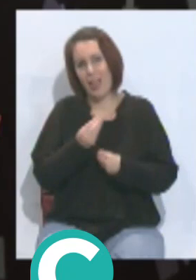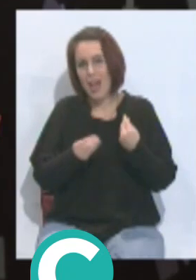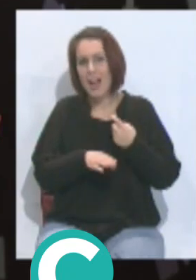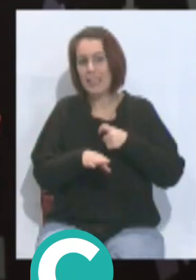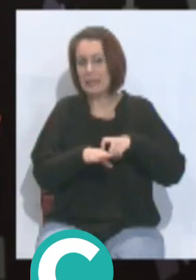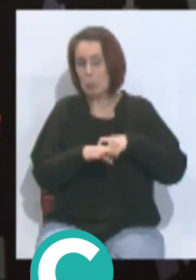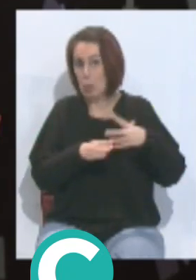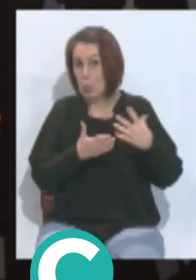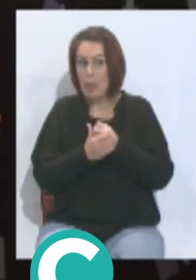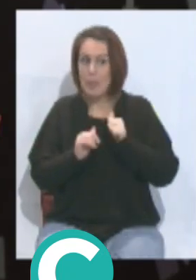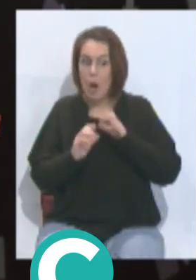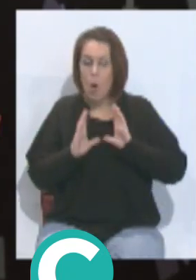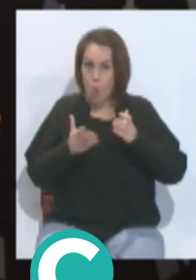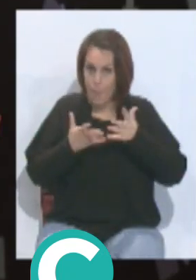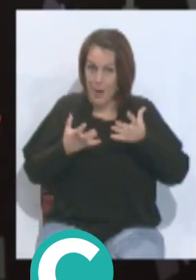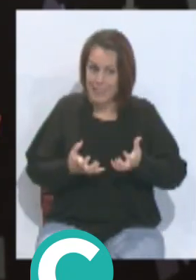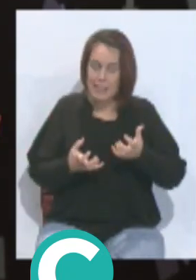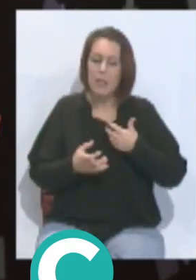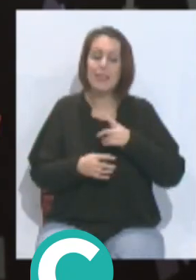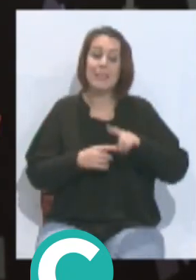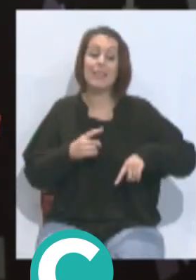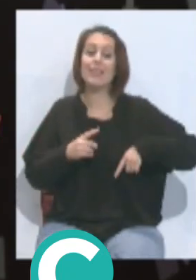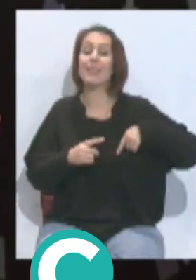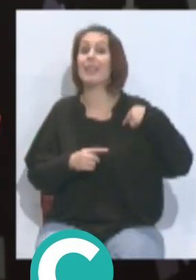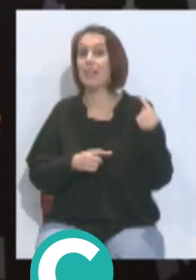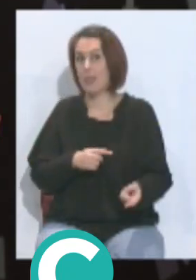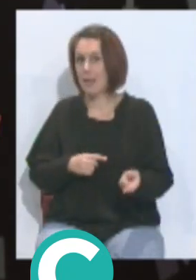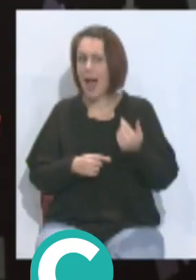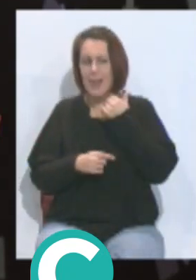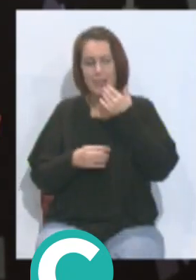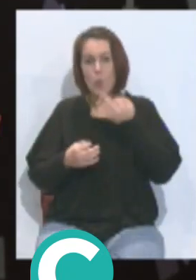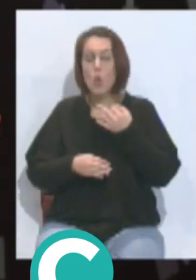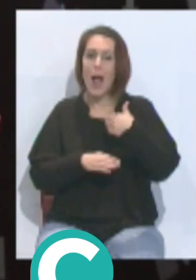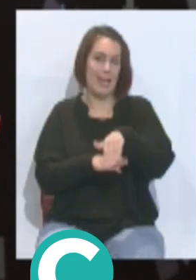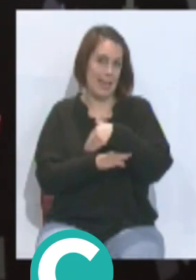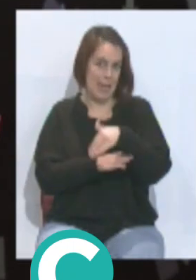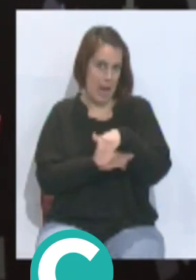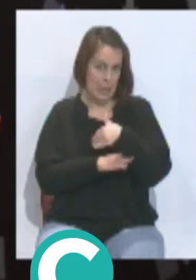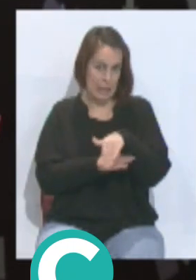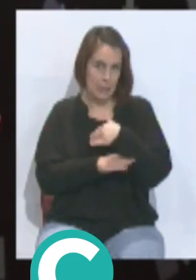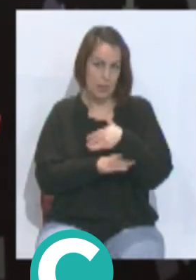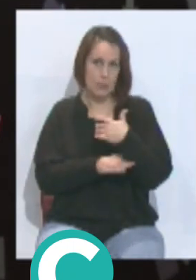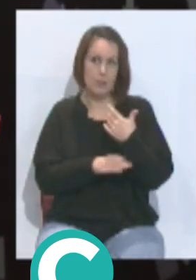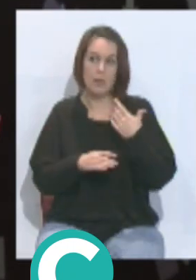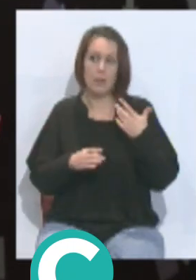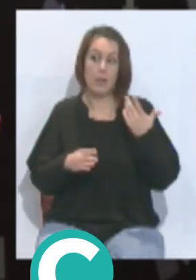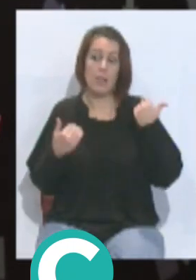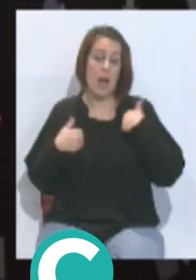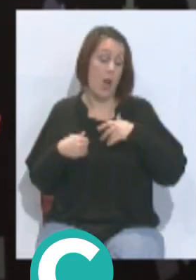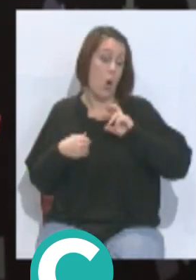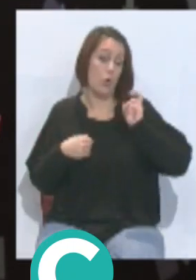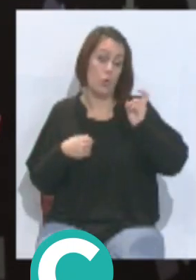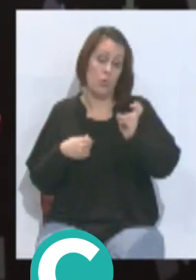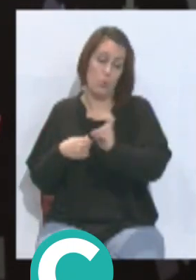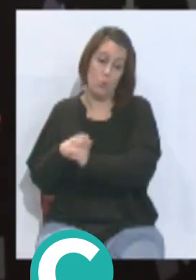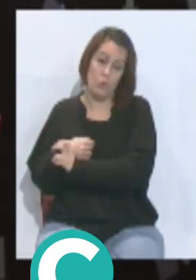las modalidades. Hemos empezado por la comparsa. Seguramente el siguiente será el de callejera. Y ya los otros tenemos